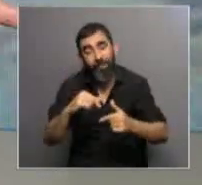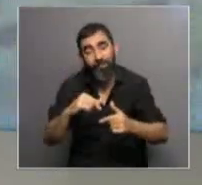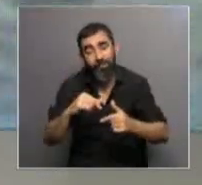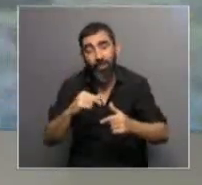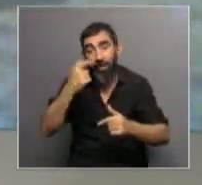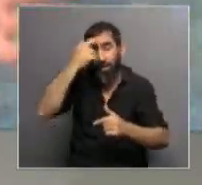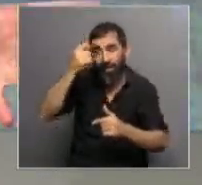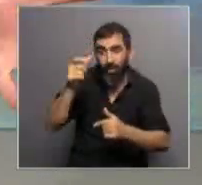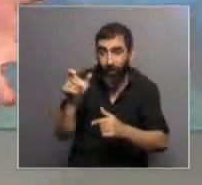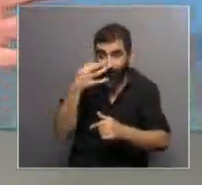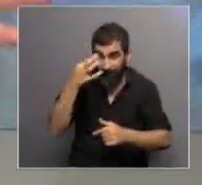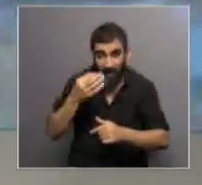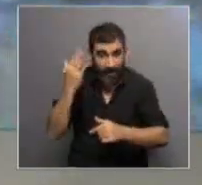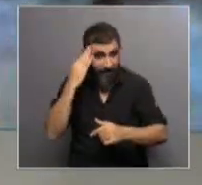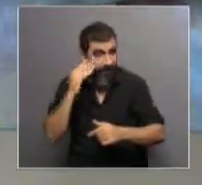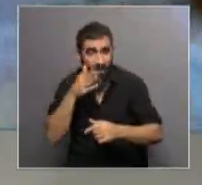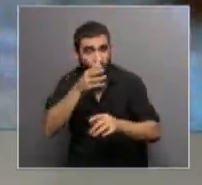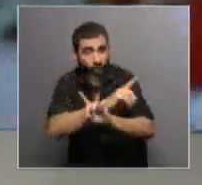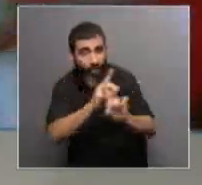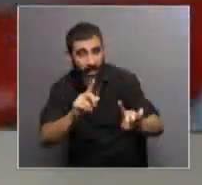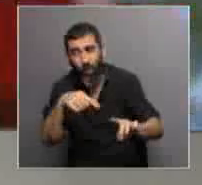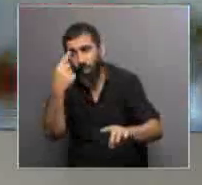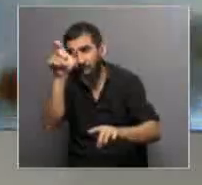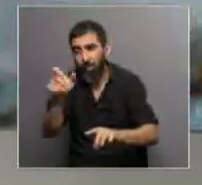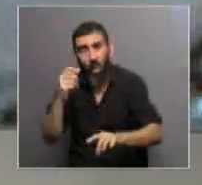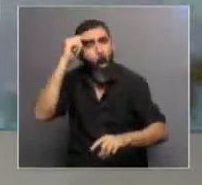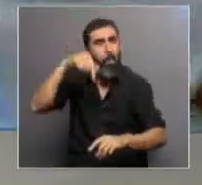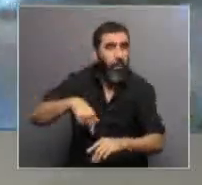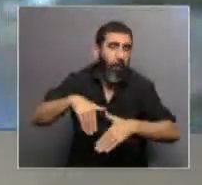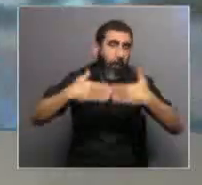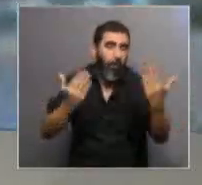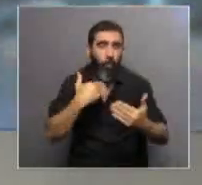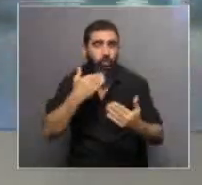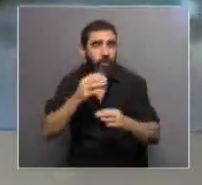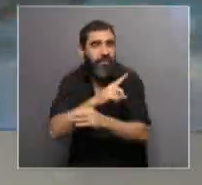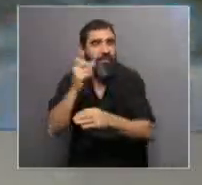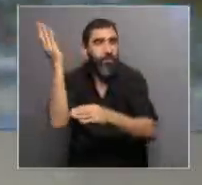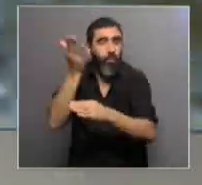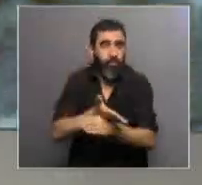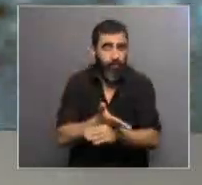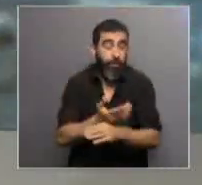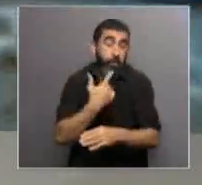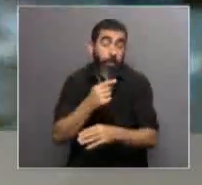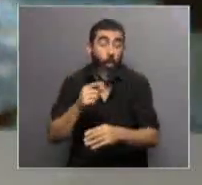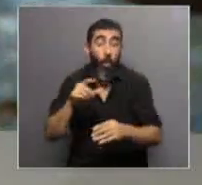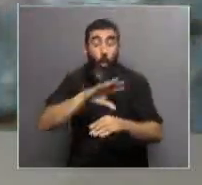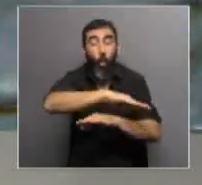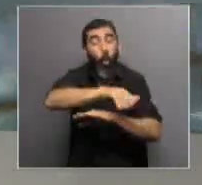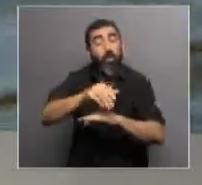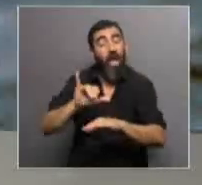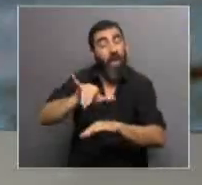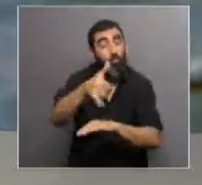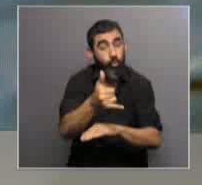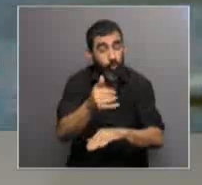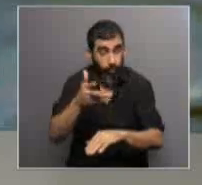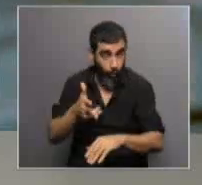técnico adecuado o no sé que no el consejo o alguien opina otra cosa por ejemplo en costa azul no derrocha